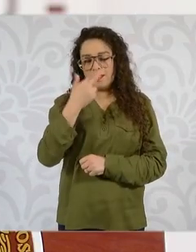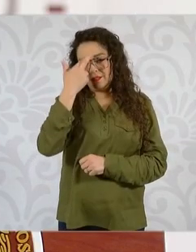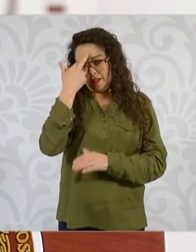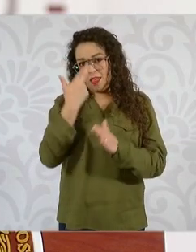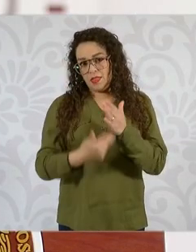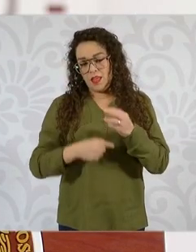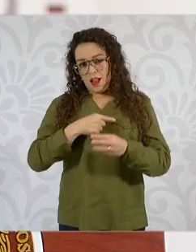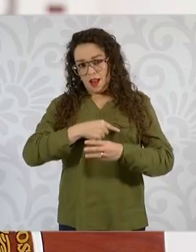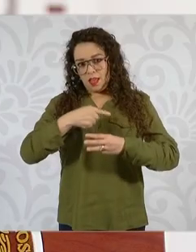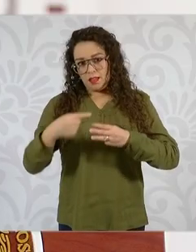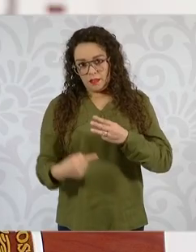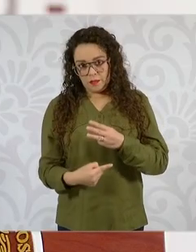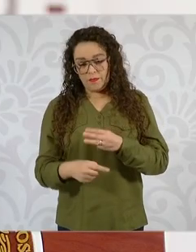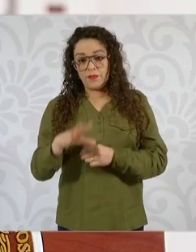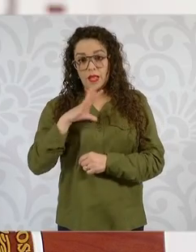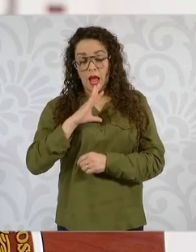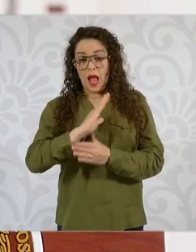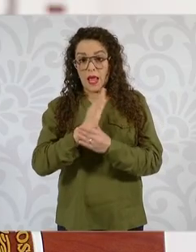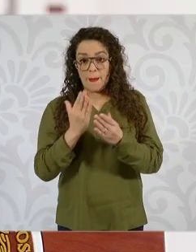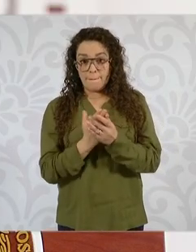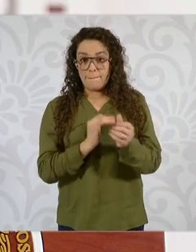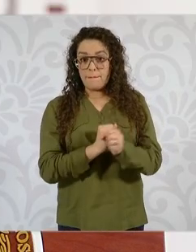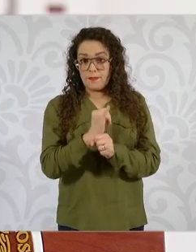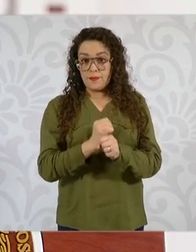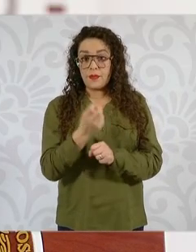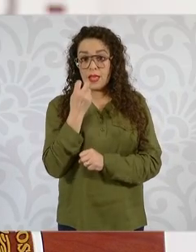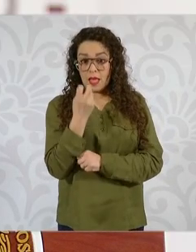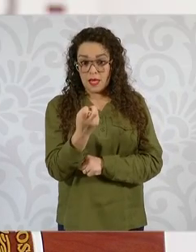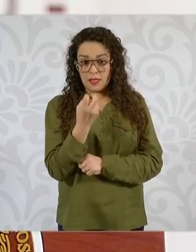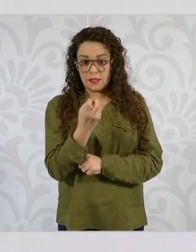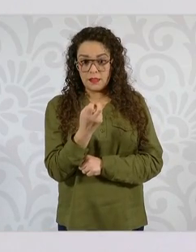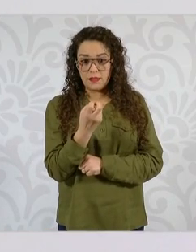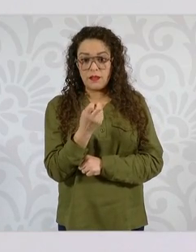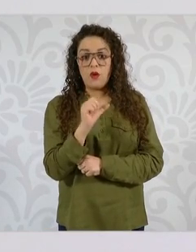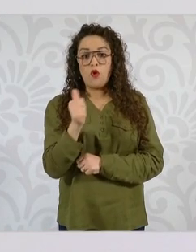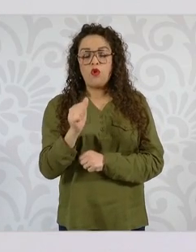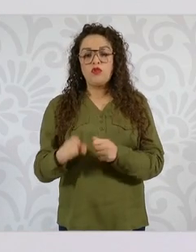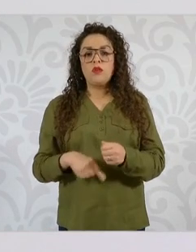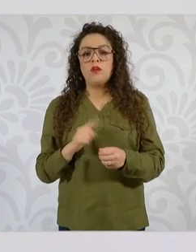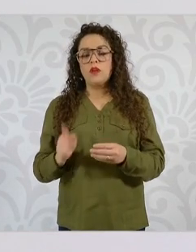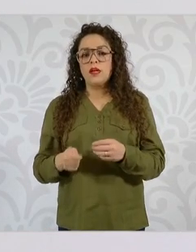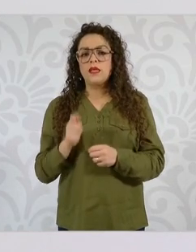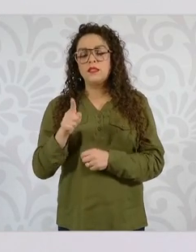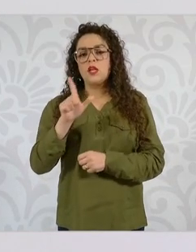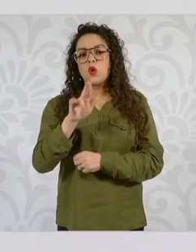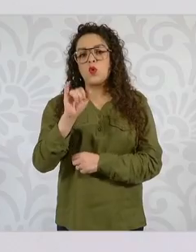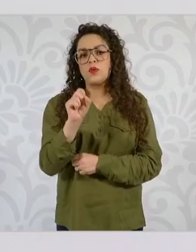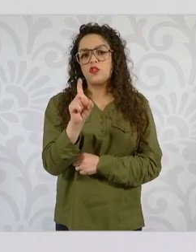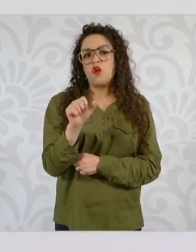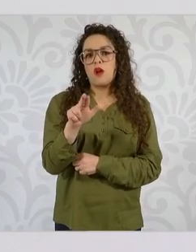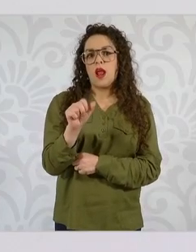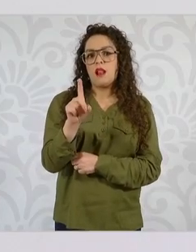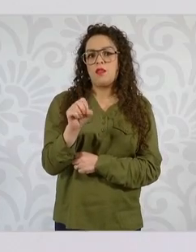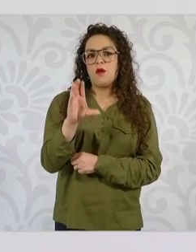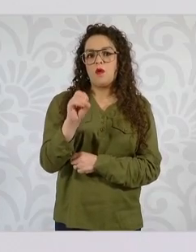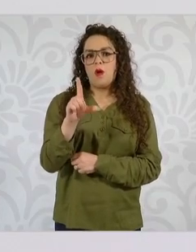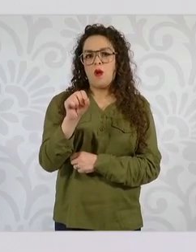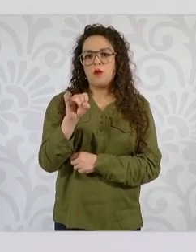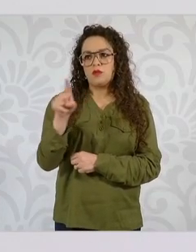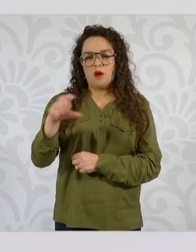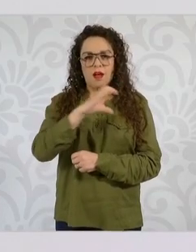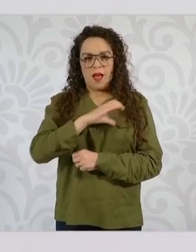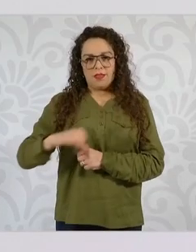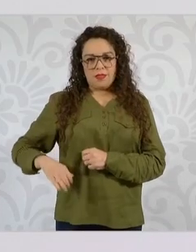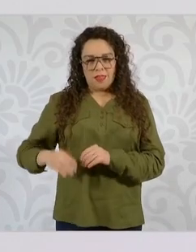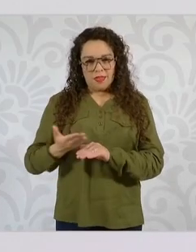carpeta de investigación abierta sobre el caso de Luis Donaldo Colosio, el asesinato de Colosio, en donde